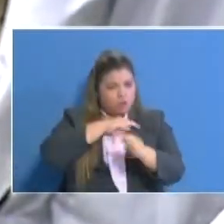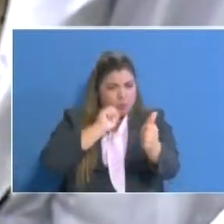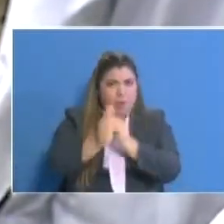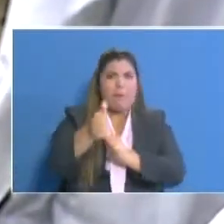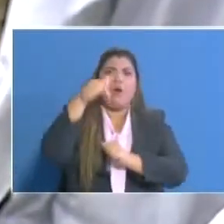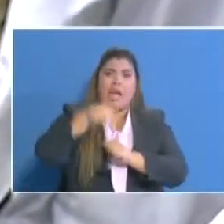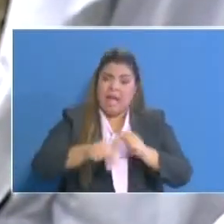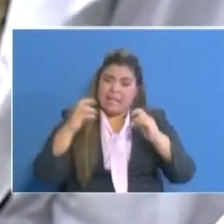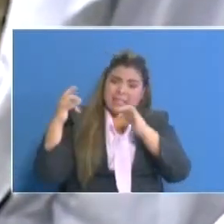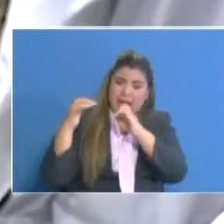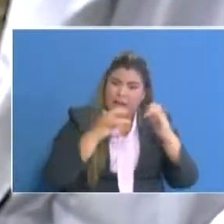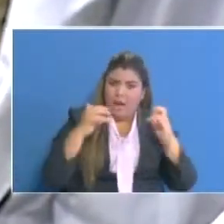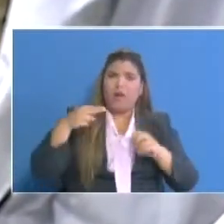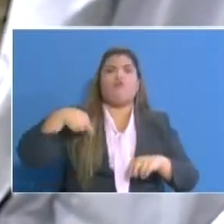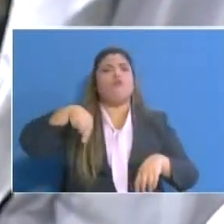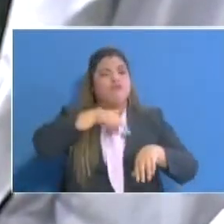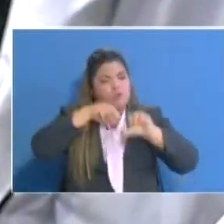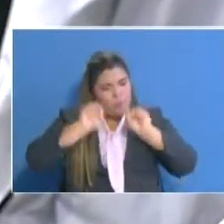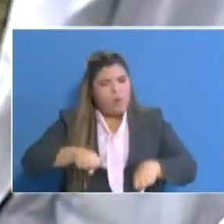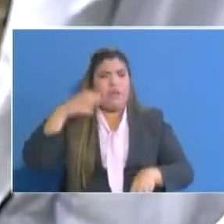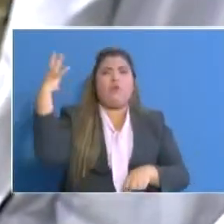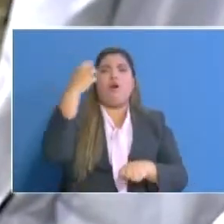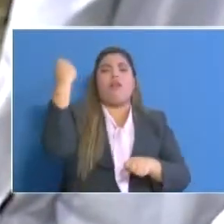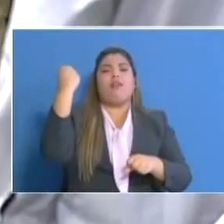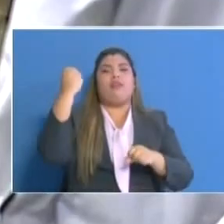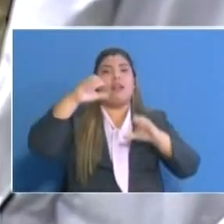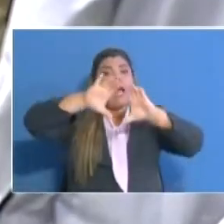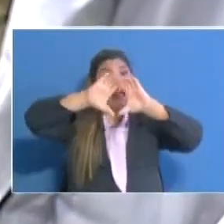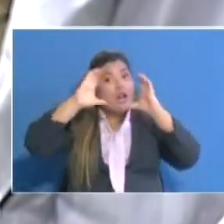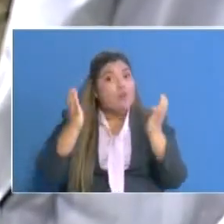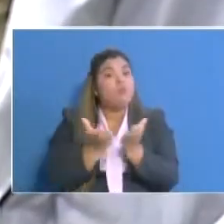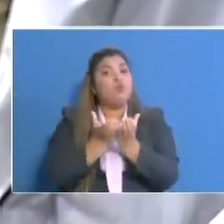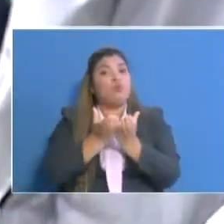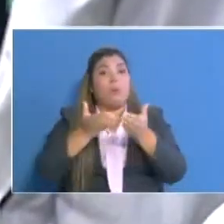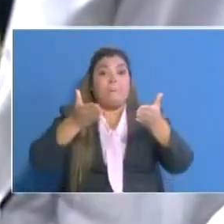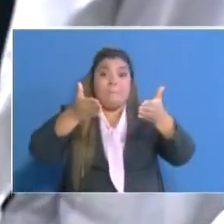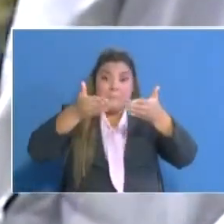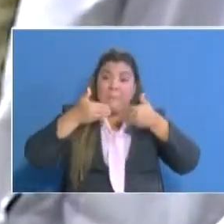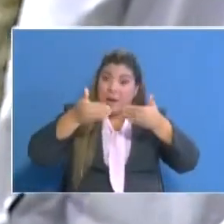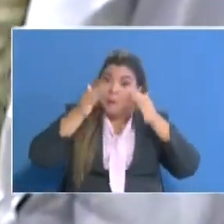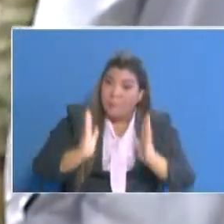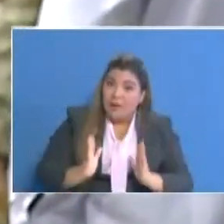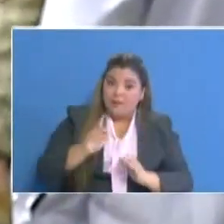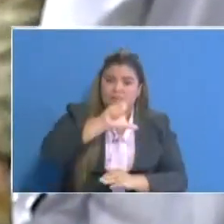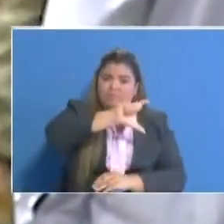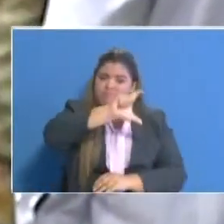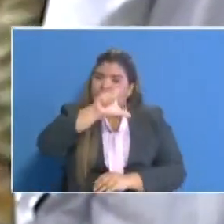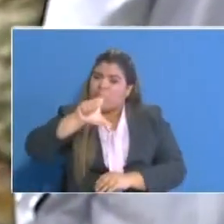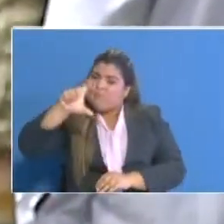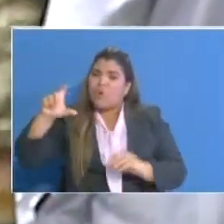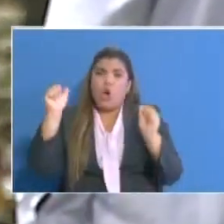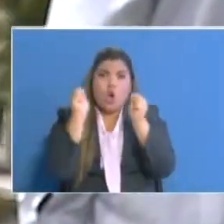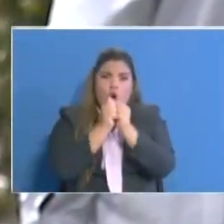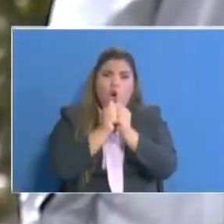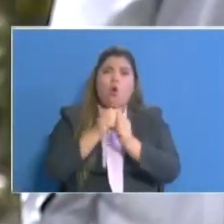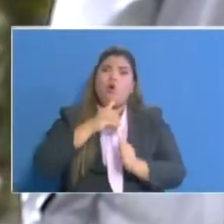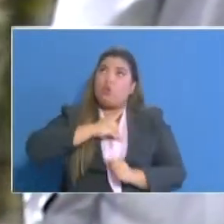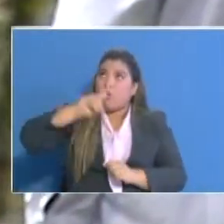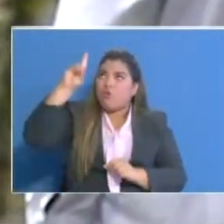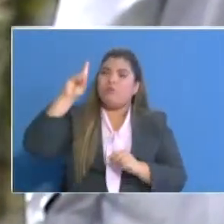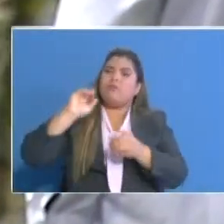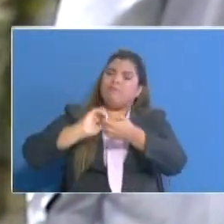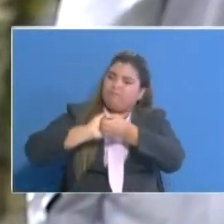vencer. El mundo, Panamá, de la mano de Dios,